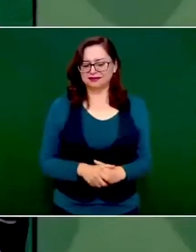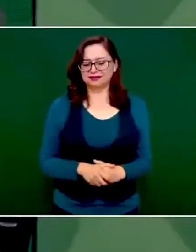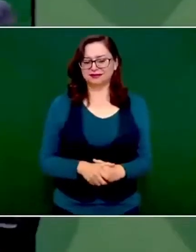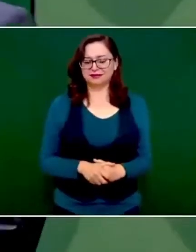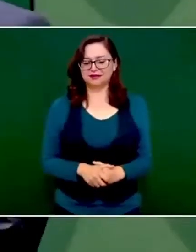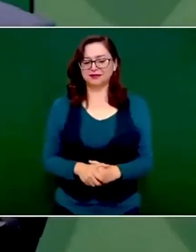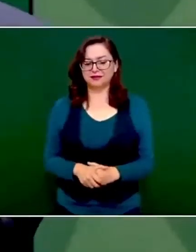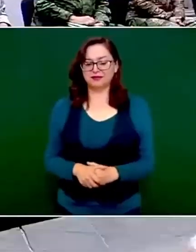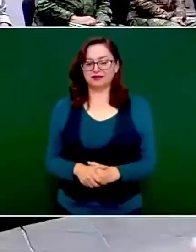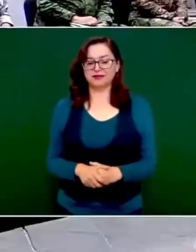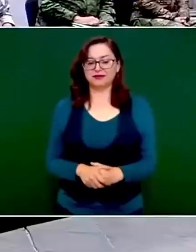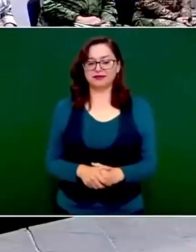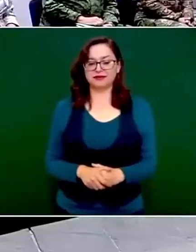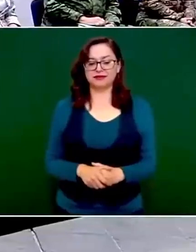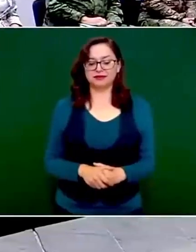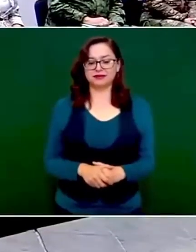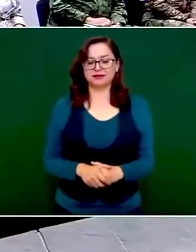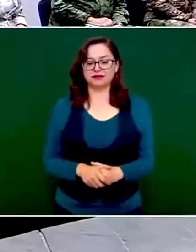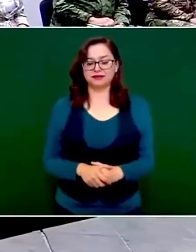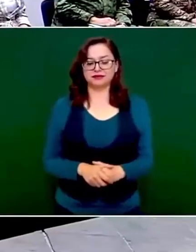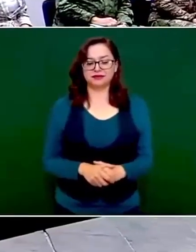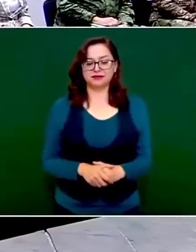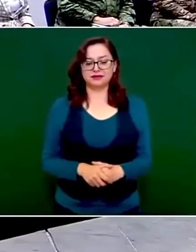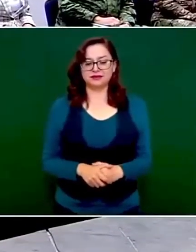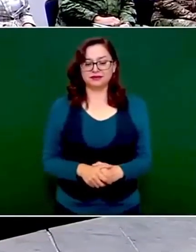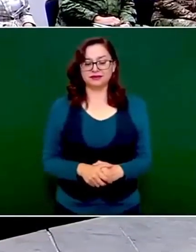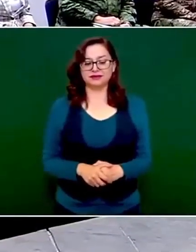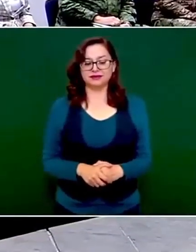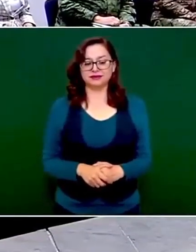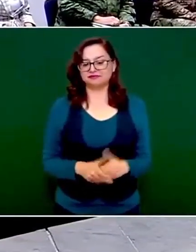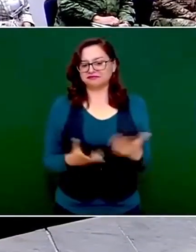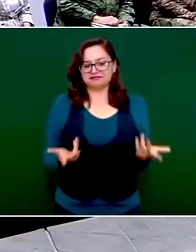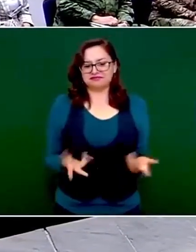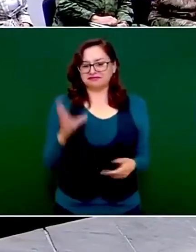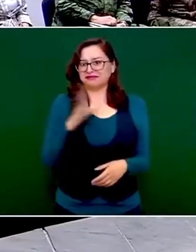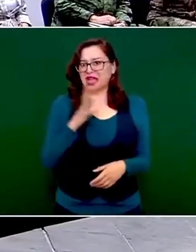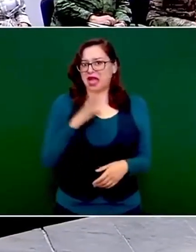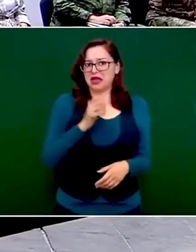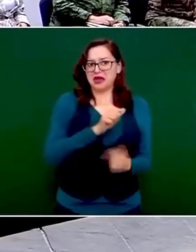otros.